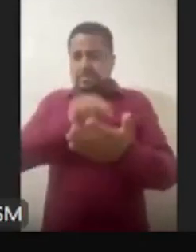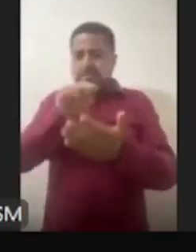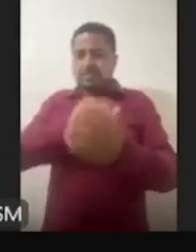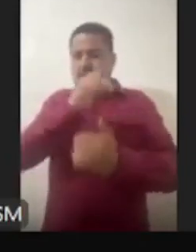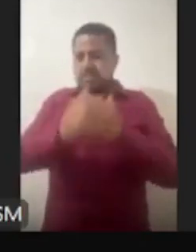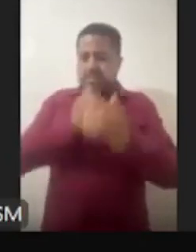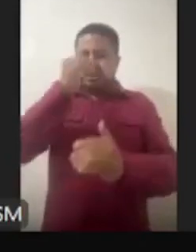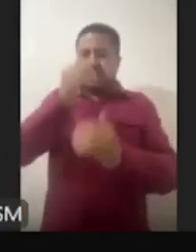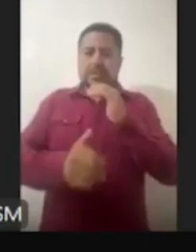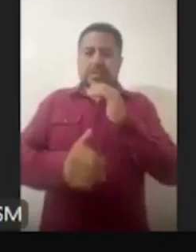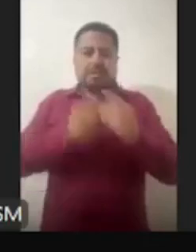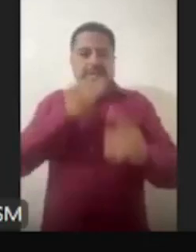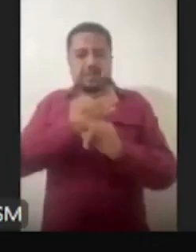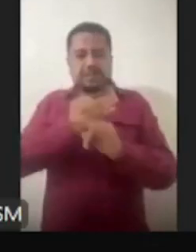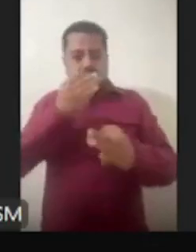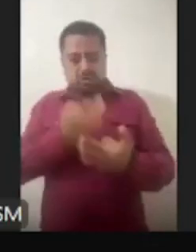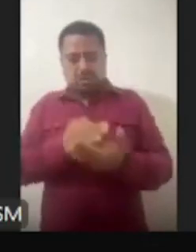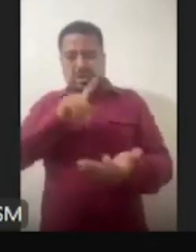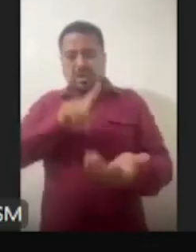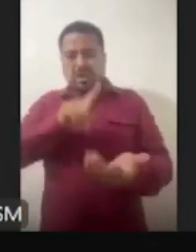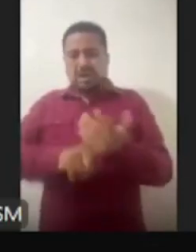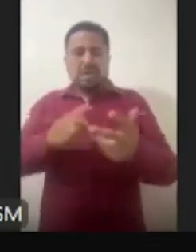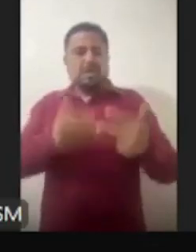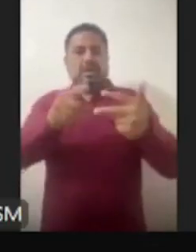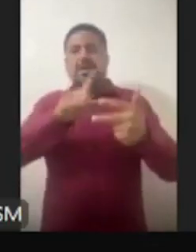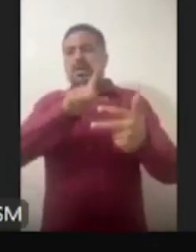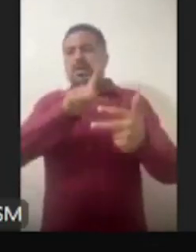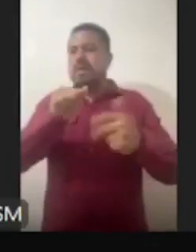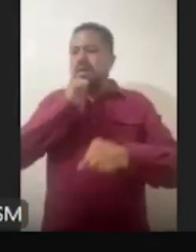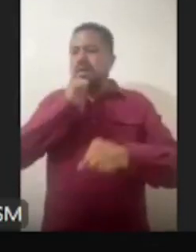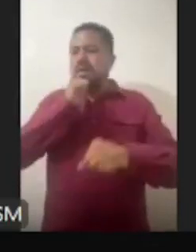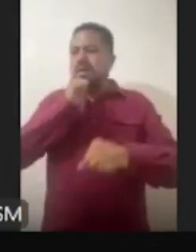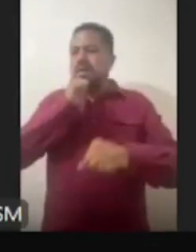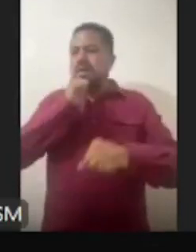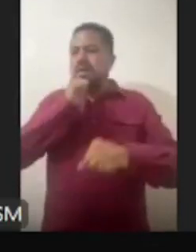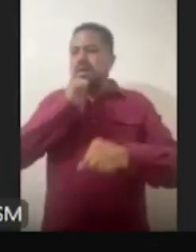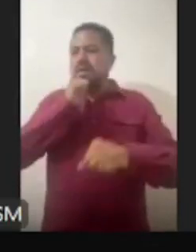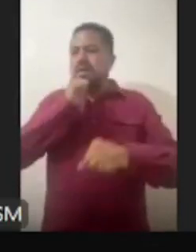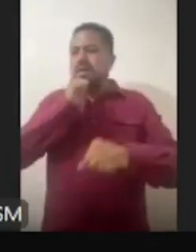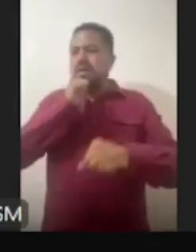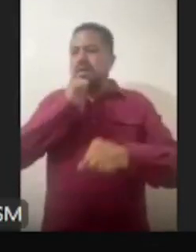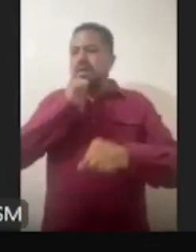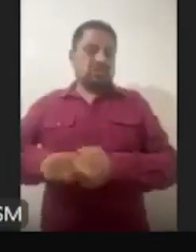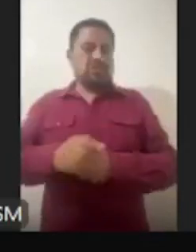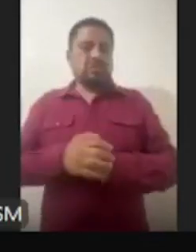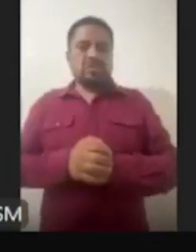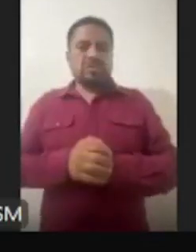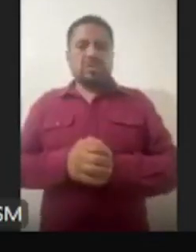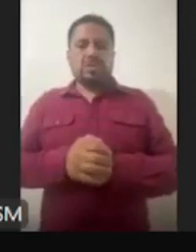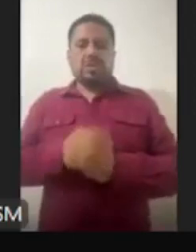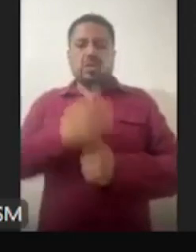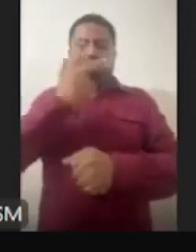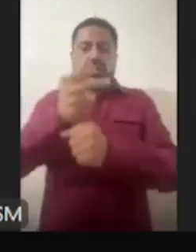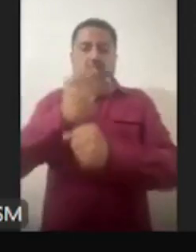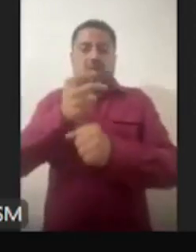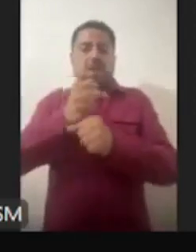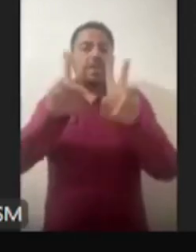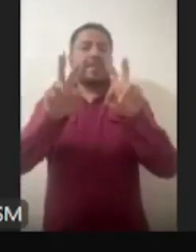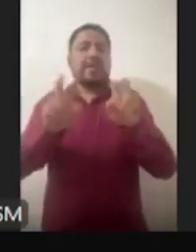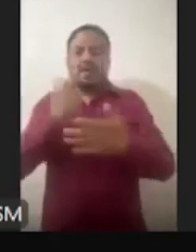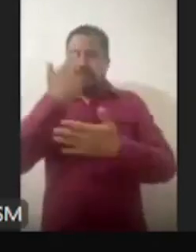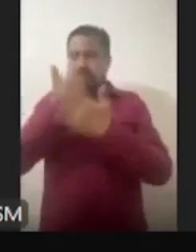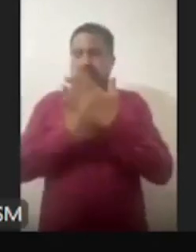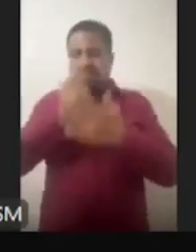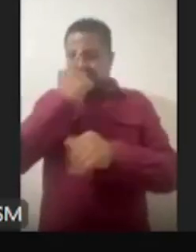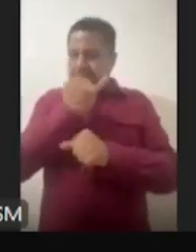sesión y en consecuencia notificarla como en derecho corresponda. El octavo asunto listado para